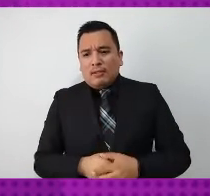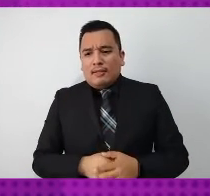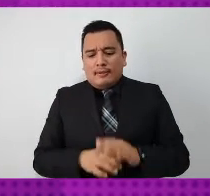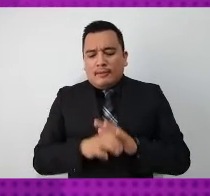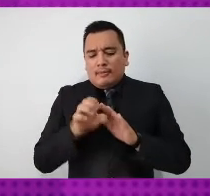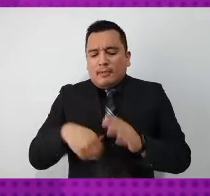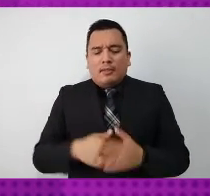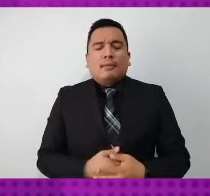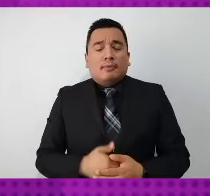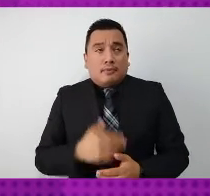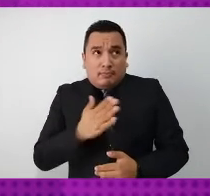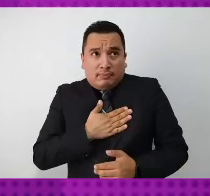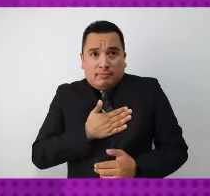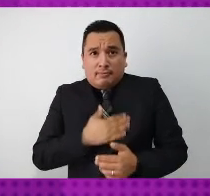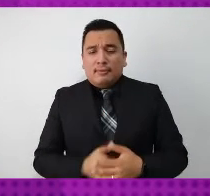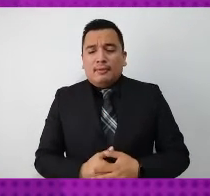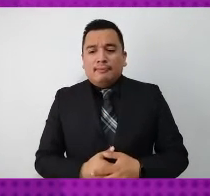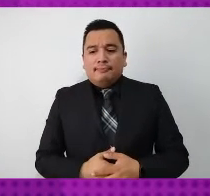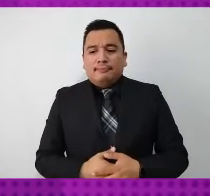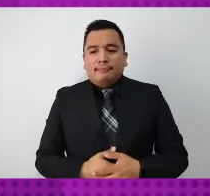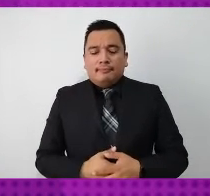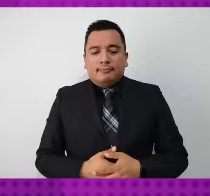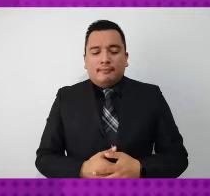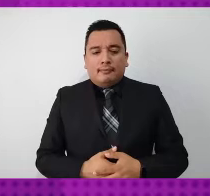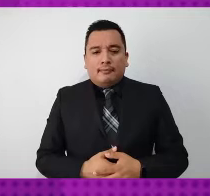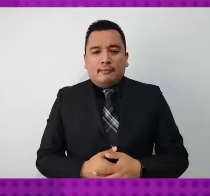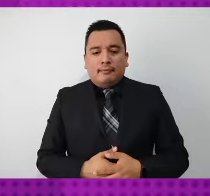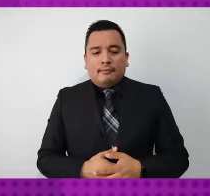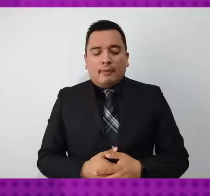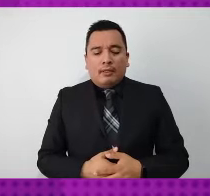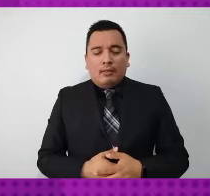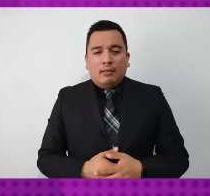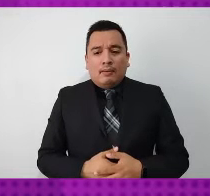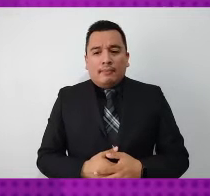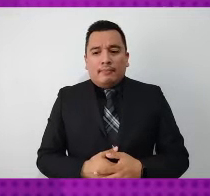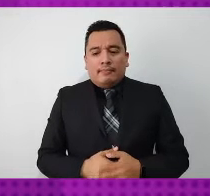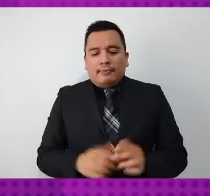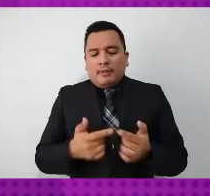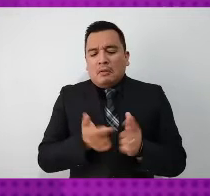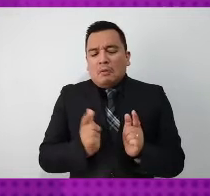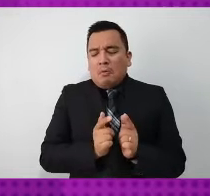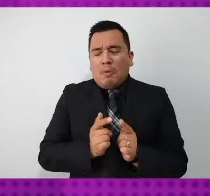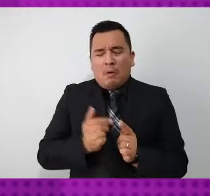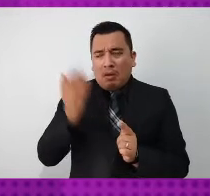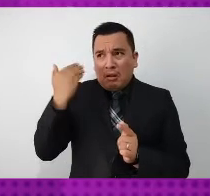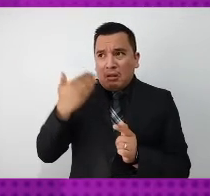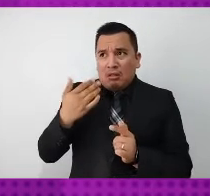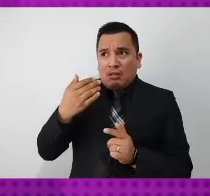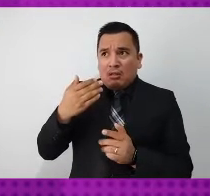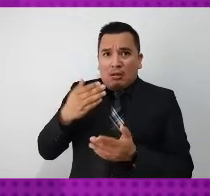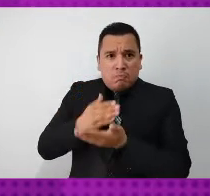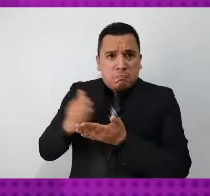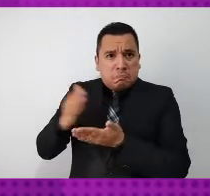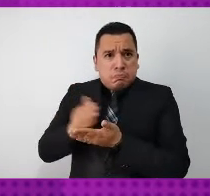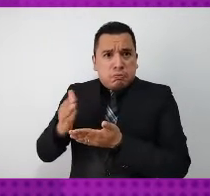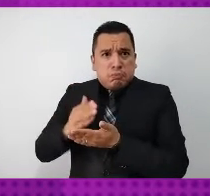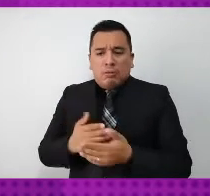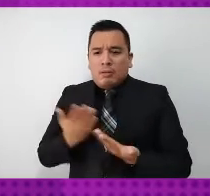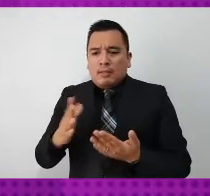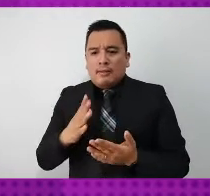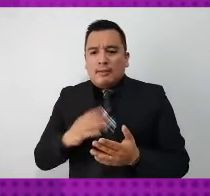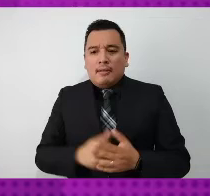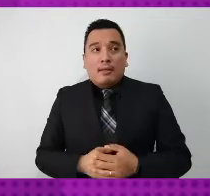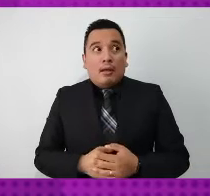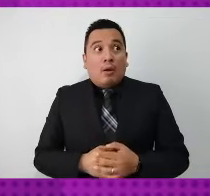personal mío este todavía hablar de un grupo este históricamente vulnerable todavía hablar de un grupo todavía con alguna discapacidad